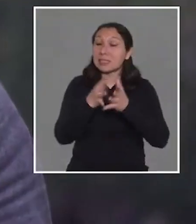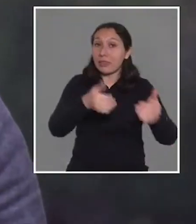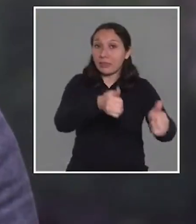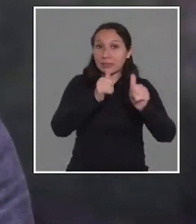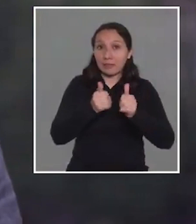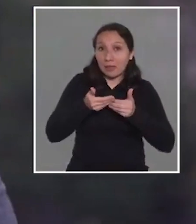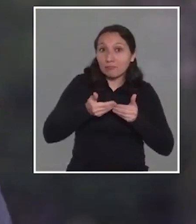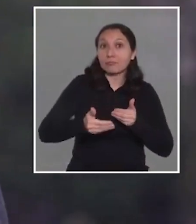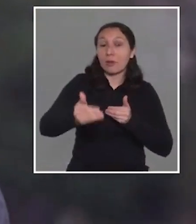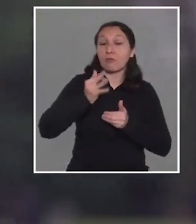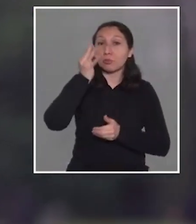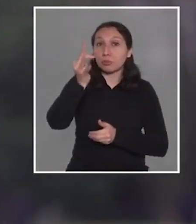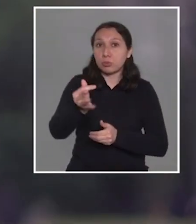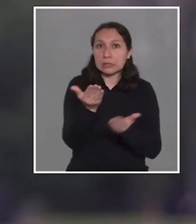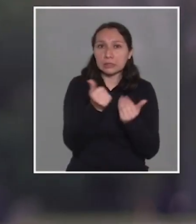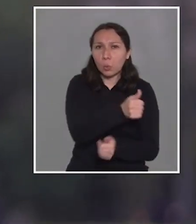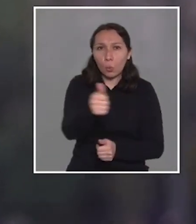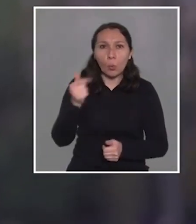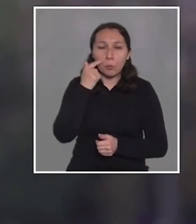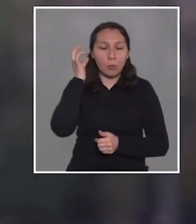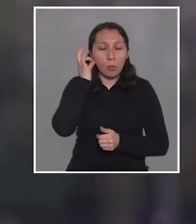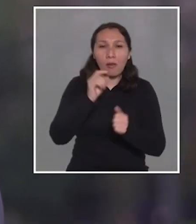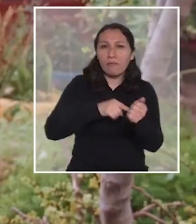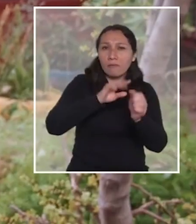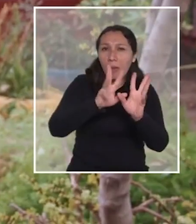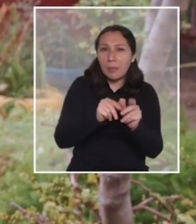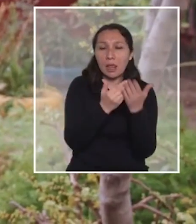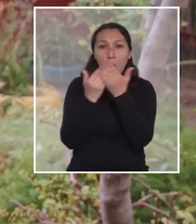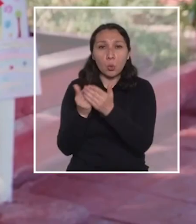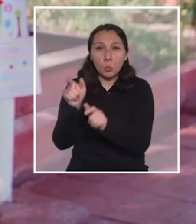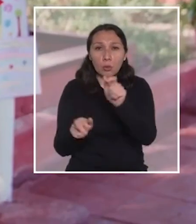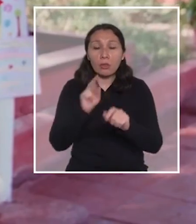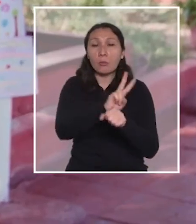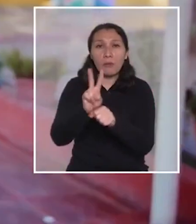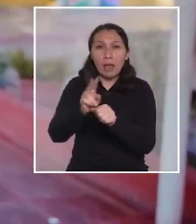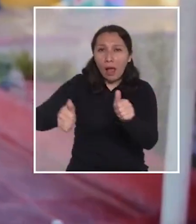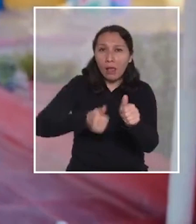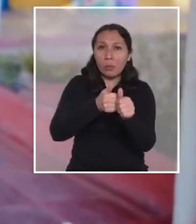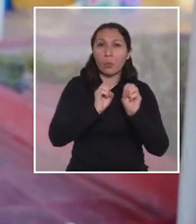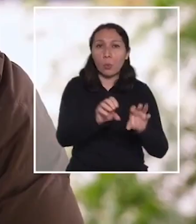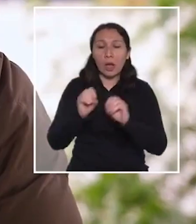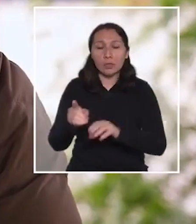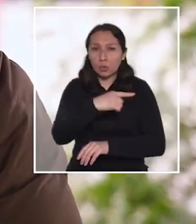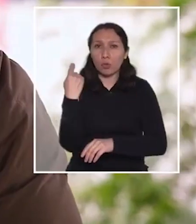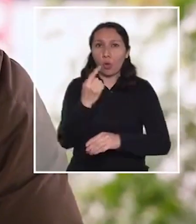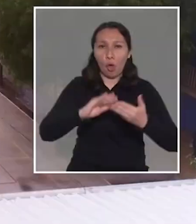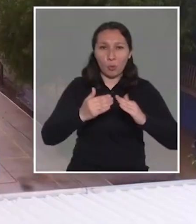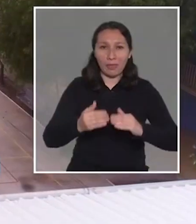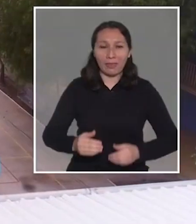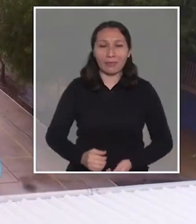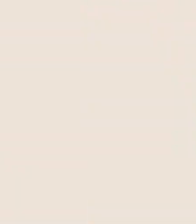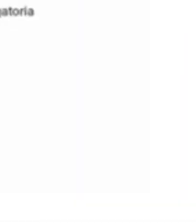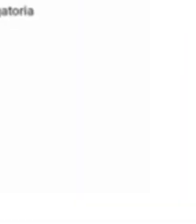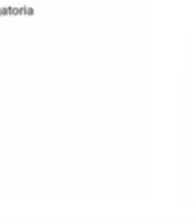Para enfrentar el gran desafío que tenemos por delante, los necesitamos a todas y a todos. Familias, estudiantes, profesores, asistentes de la educación,